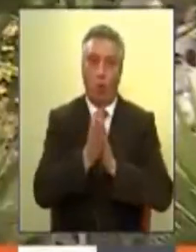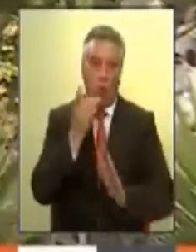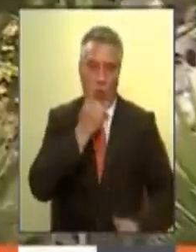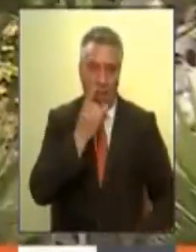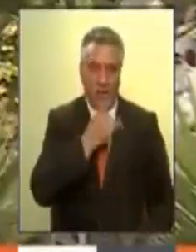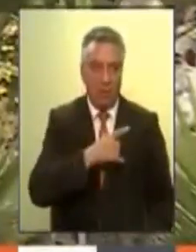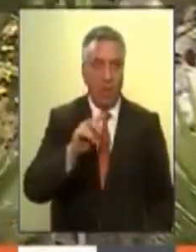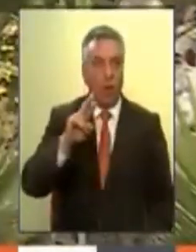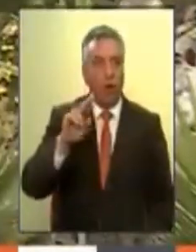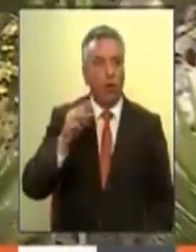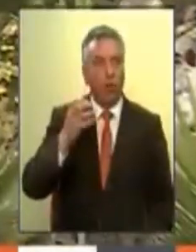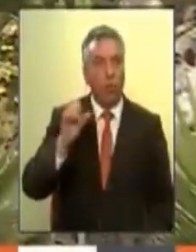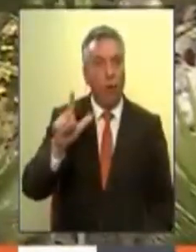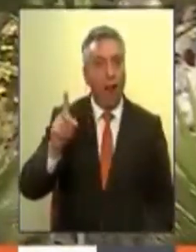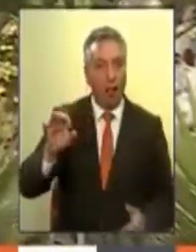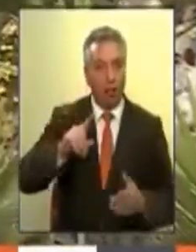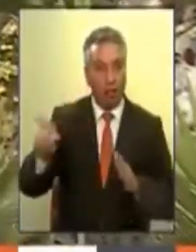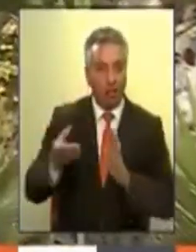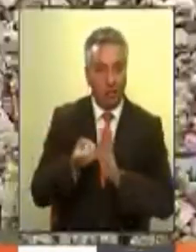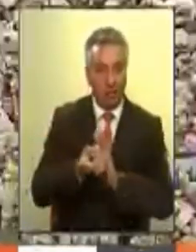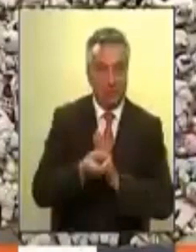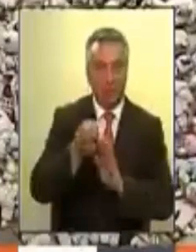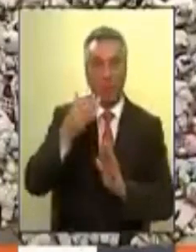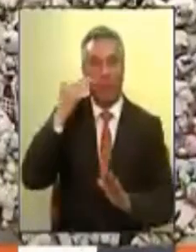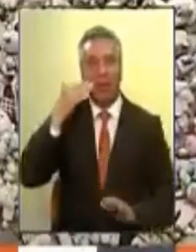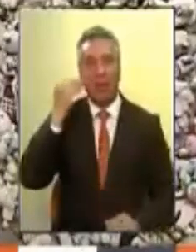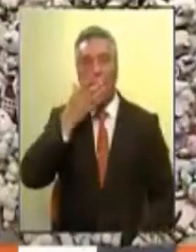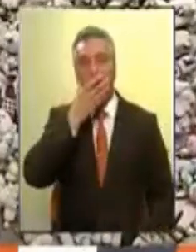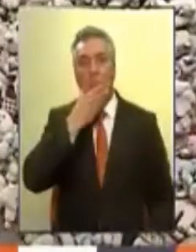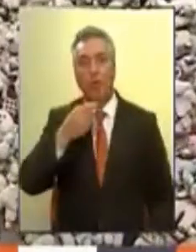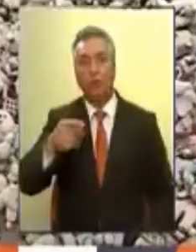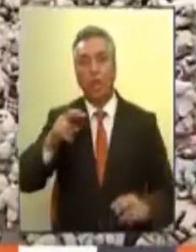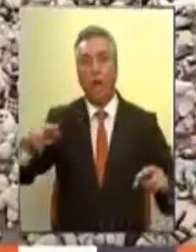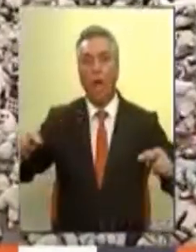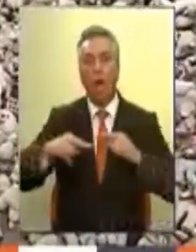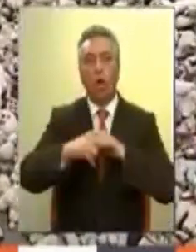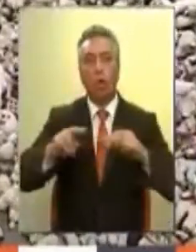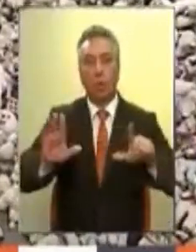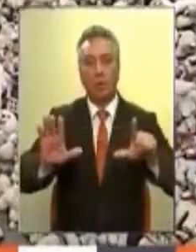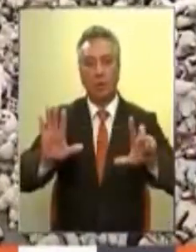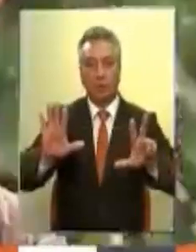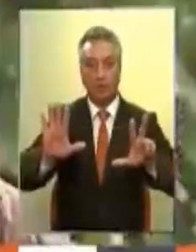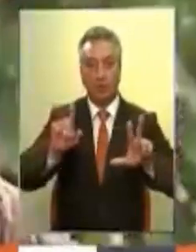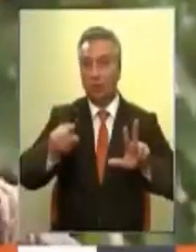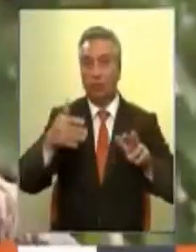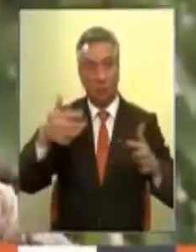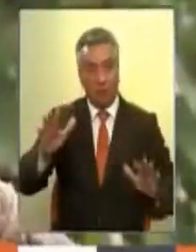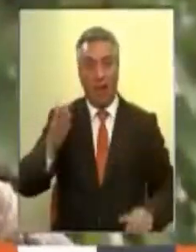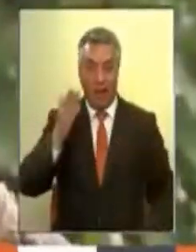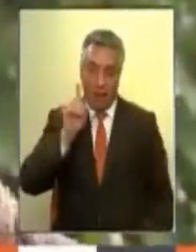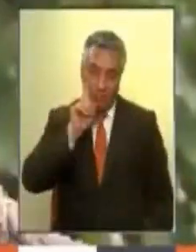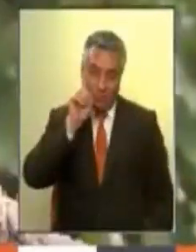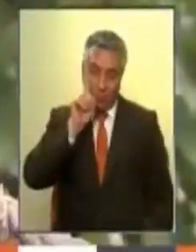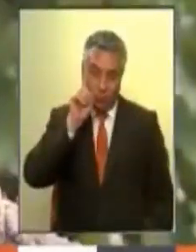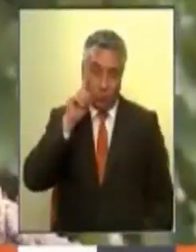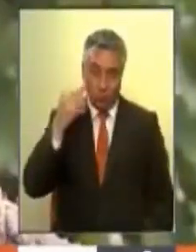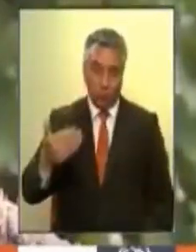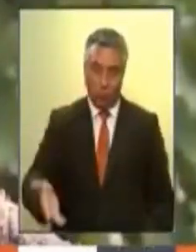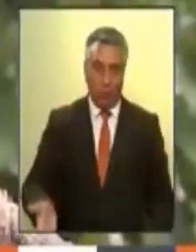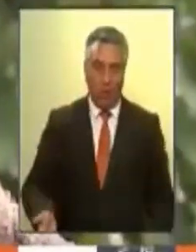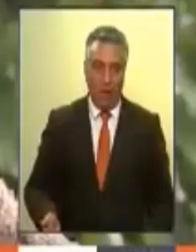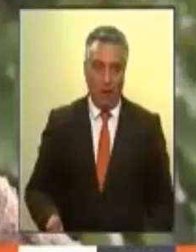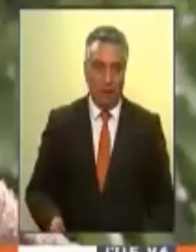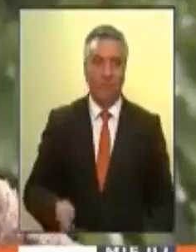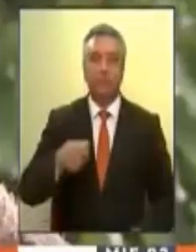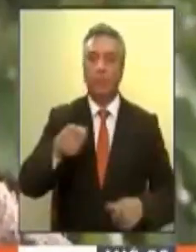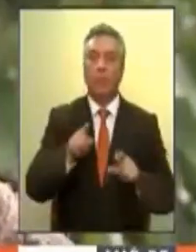Estación Central o la Niña Hermosa en la Ruta 78 ya son parte de la cultura religiosa, también de la popular. Se establece una relación